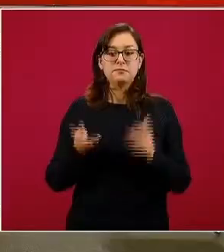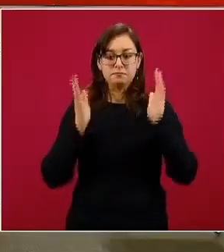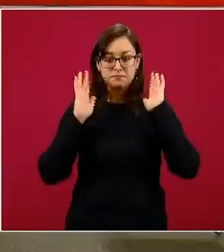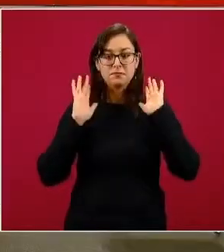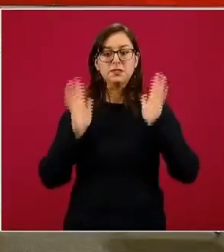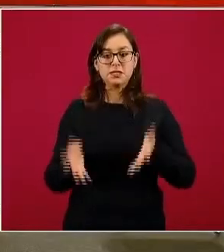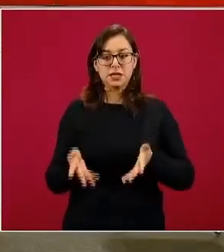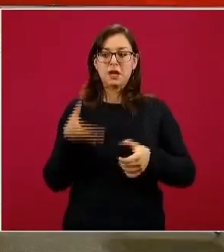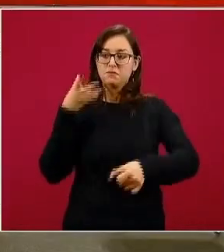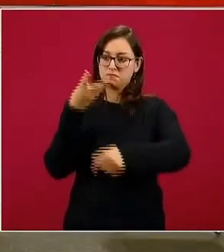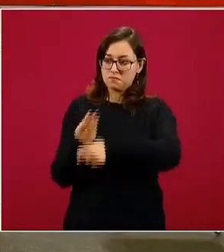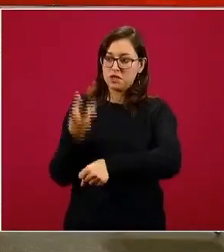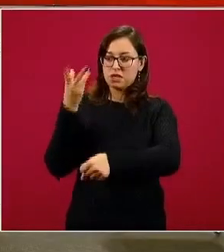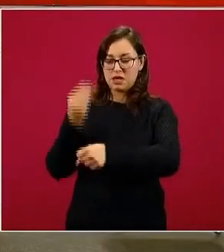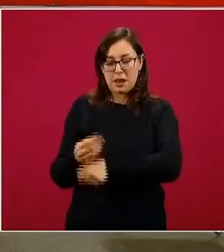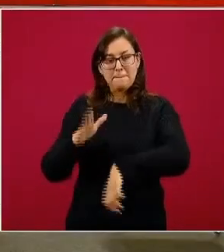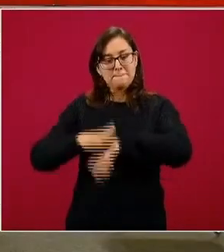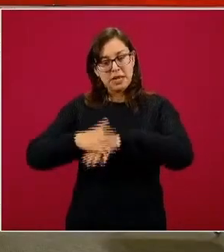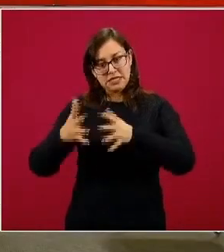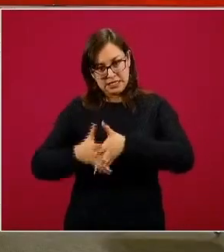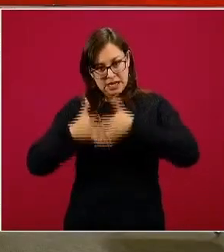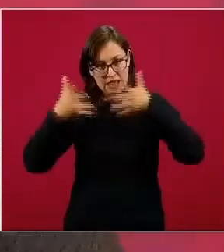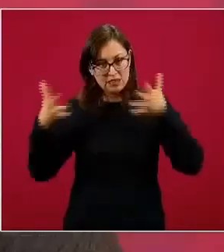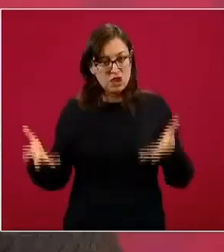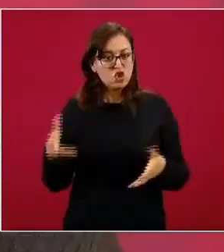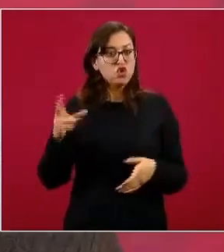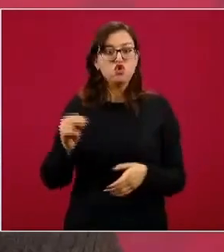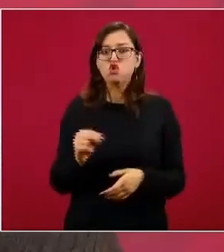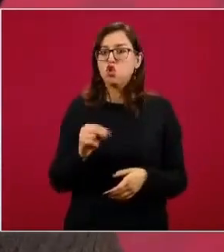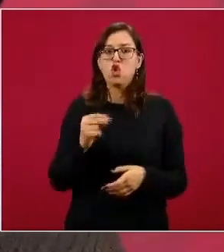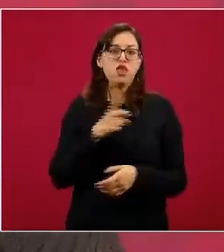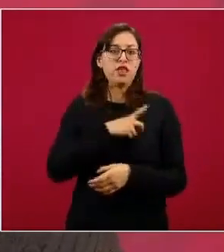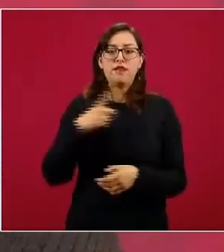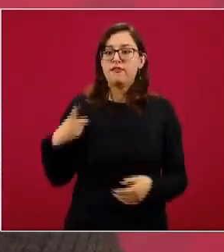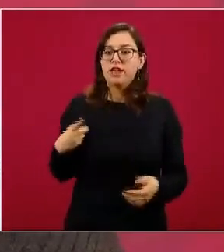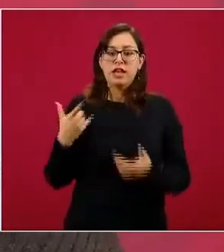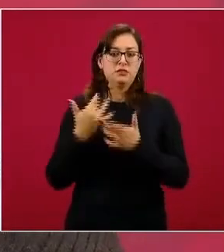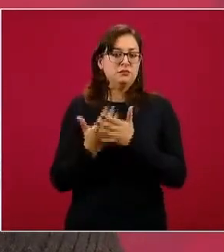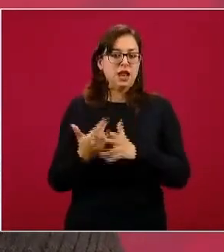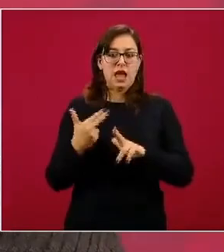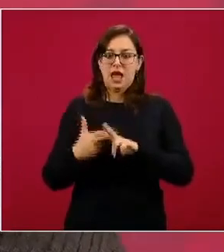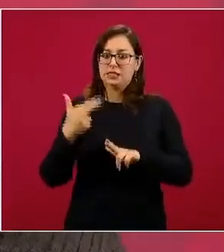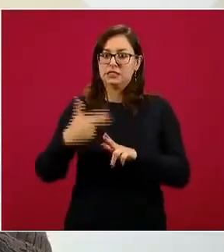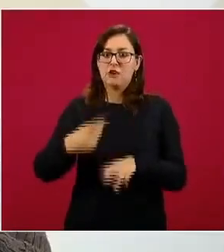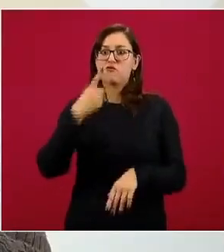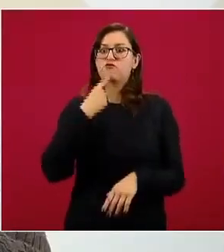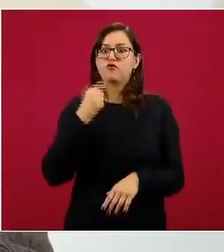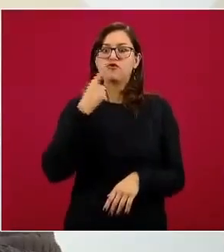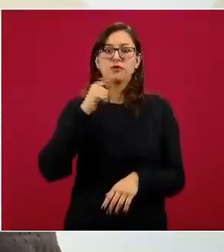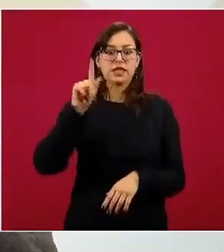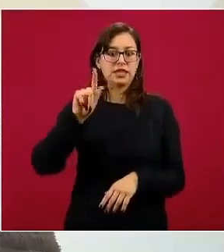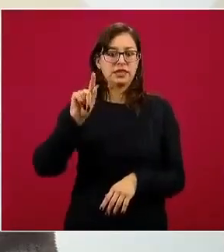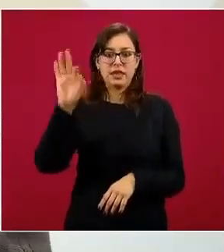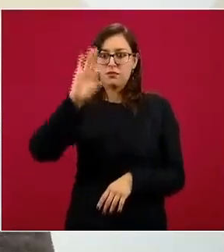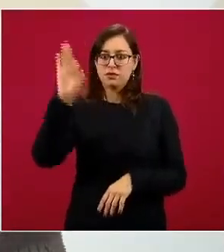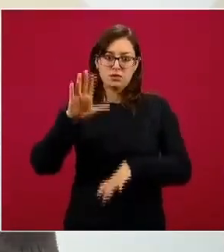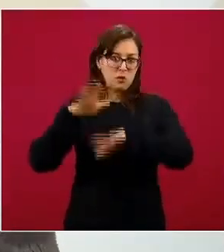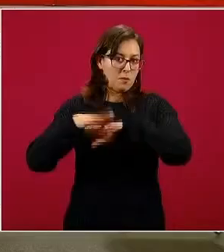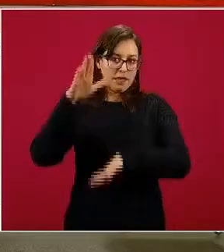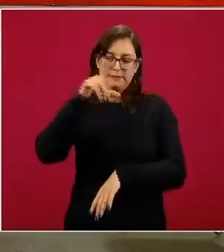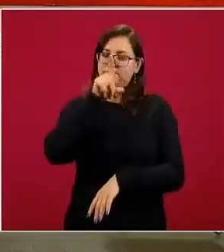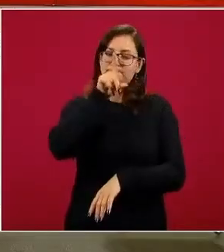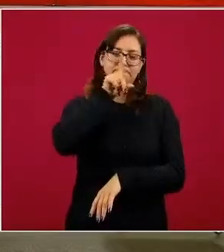de reconversión y expansión. Es decir, no es necesario llegar hasta el rojo, superar el 70% de la ocupación. Y eso